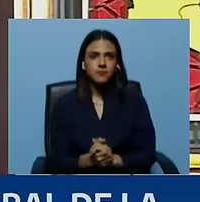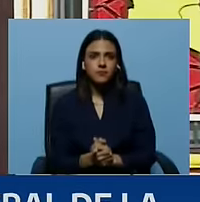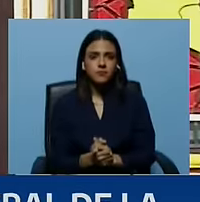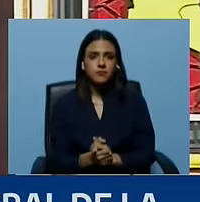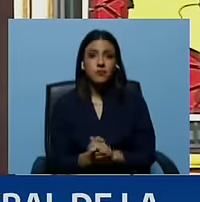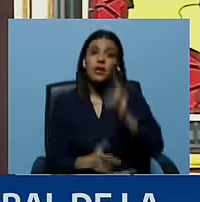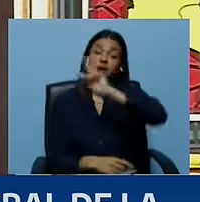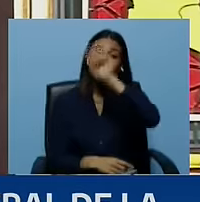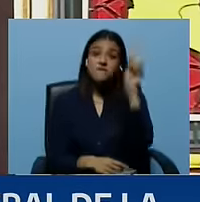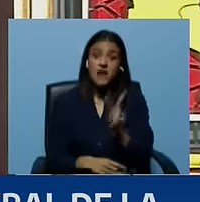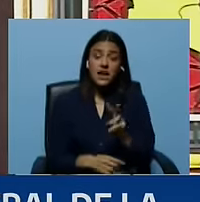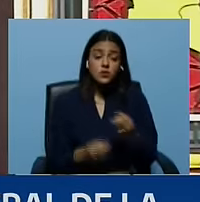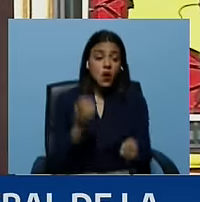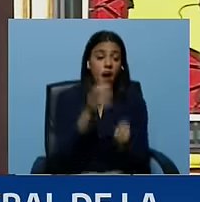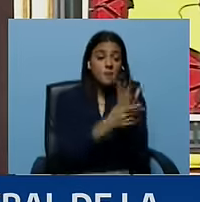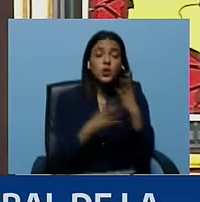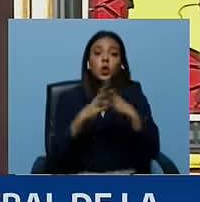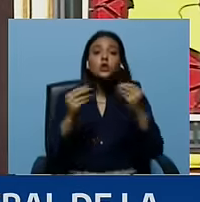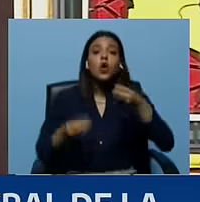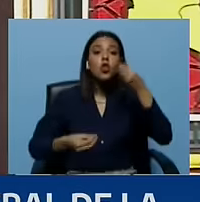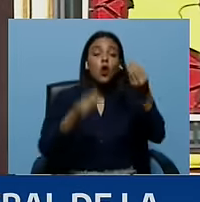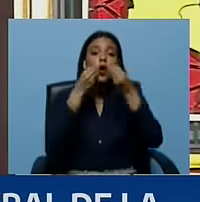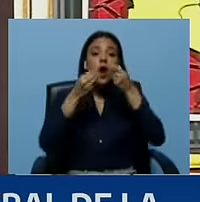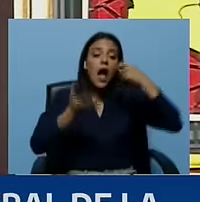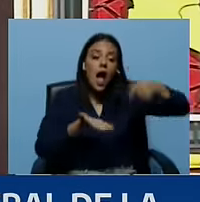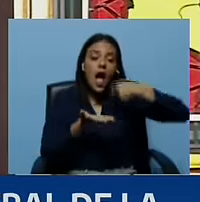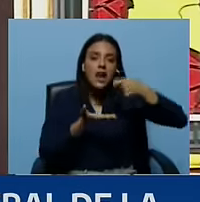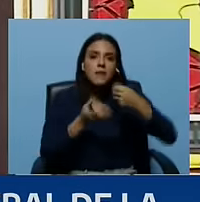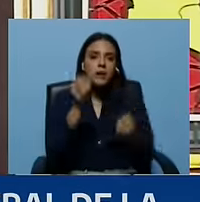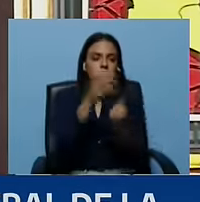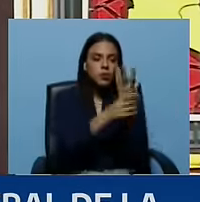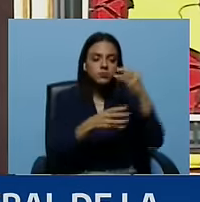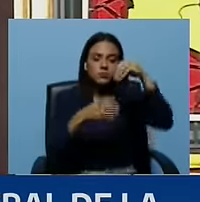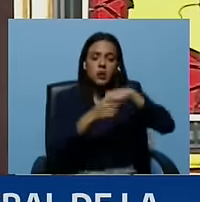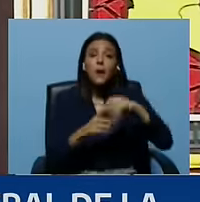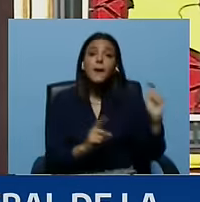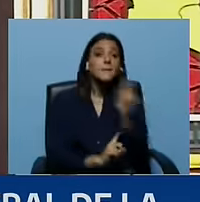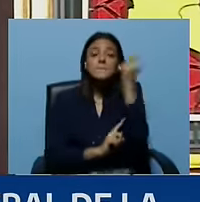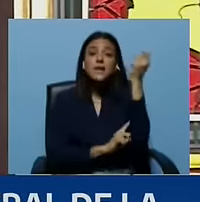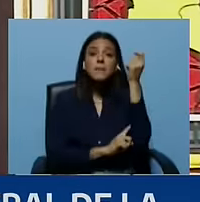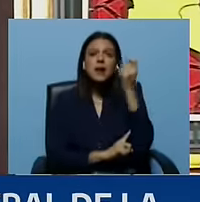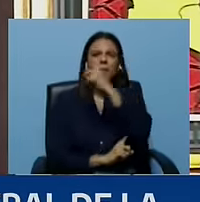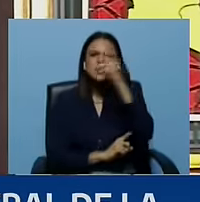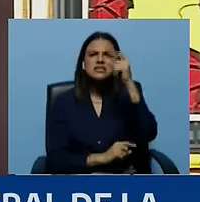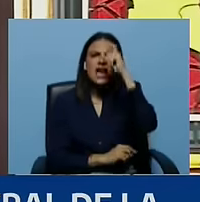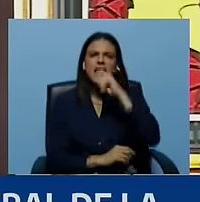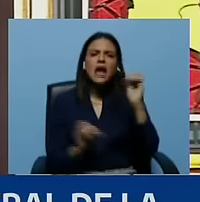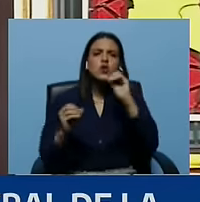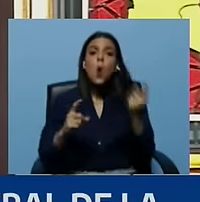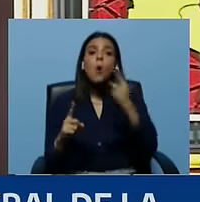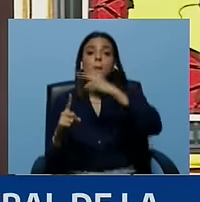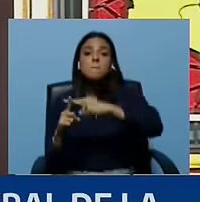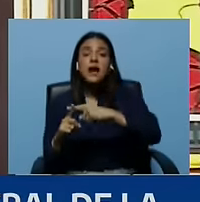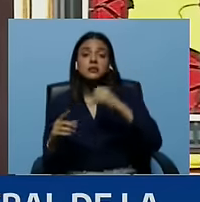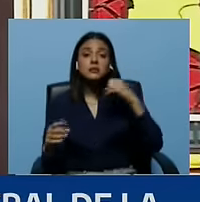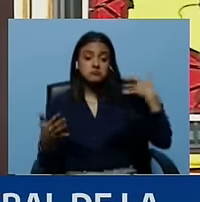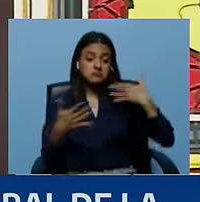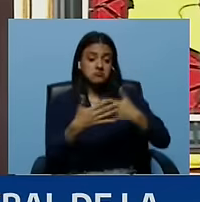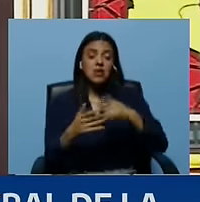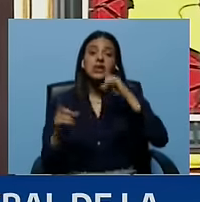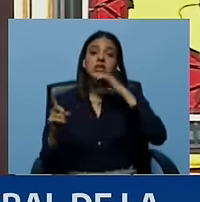Venezuela está produciendo todos sus alimentos. Primera vez en 100 años o más. Así